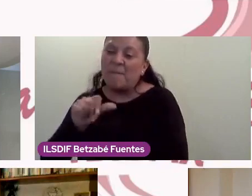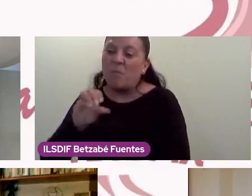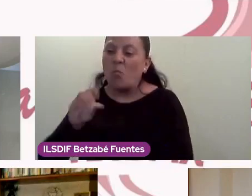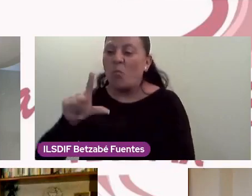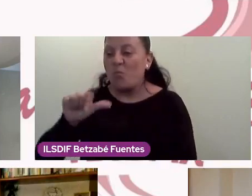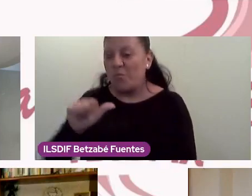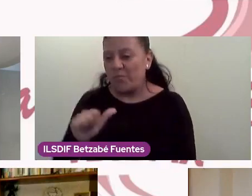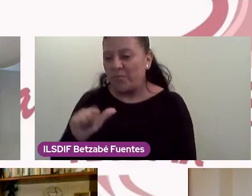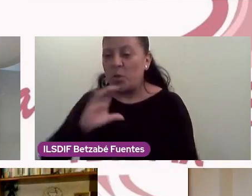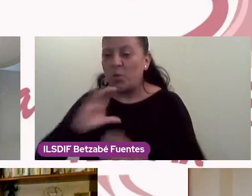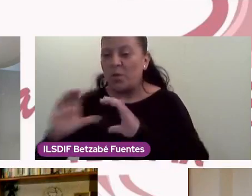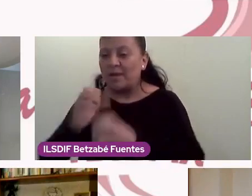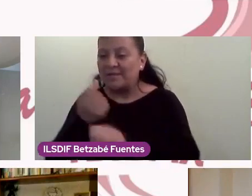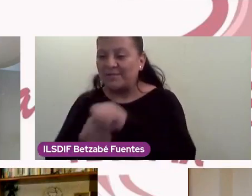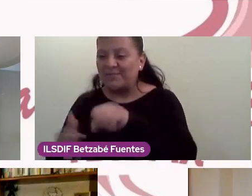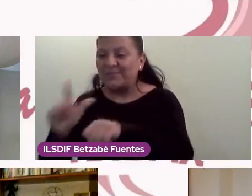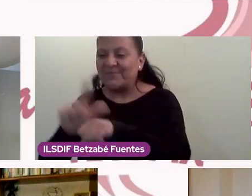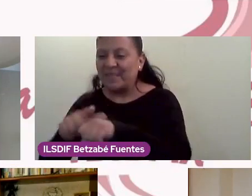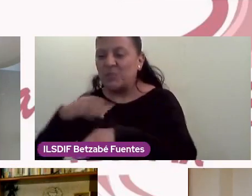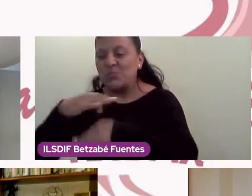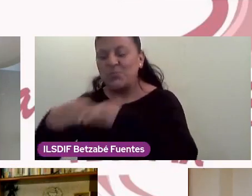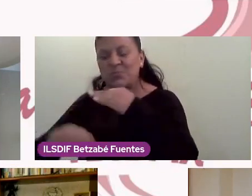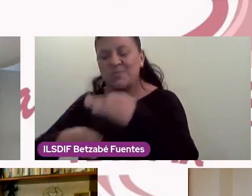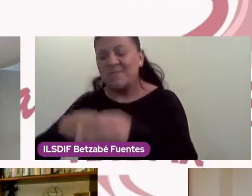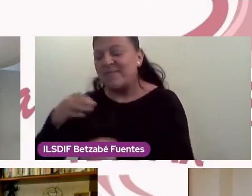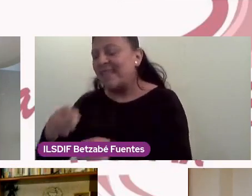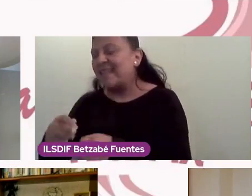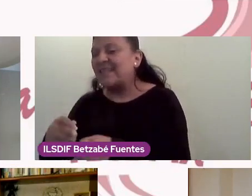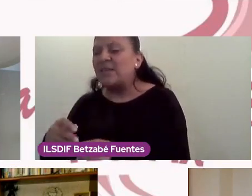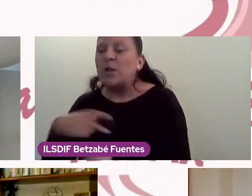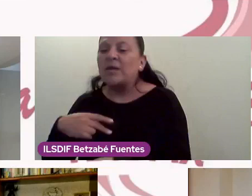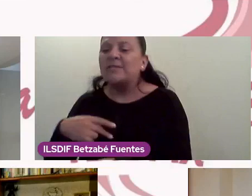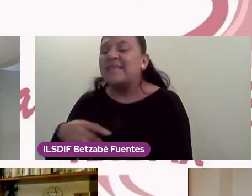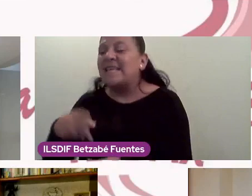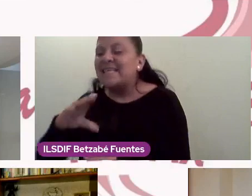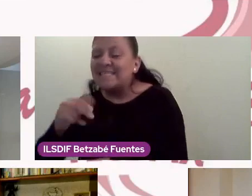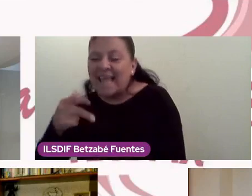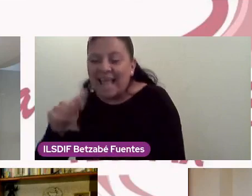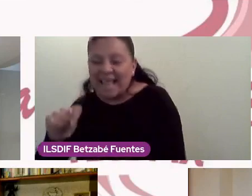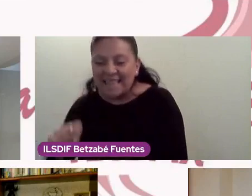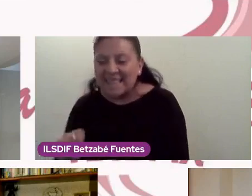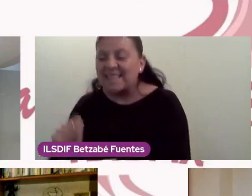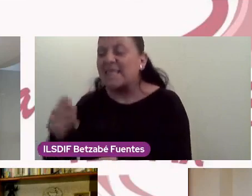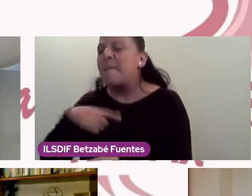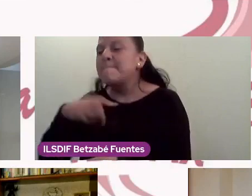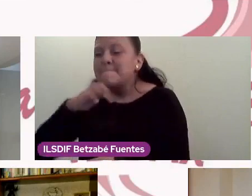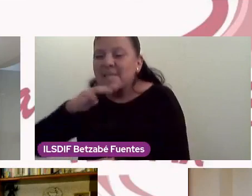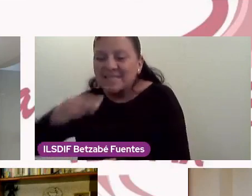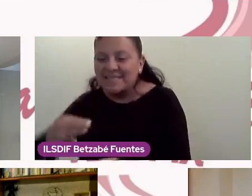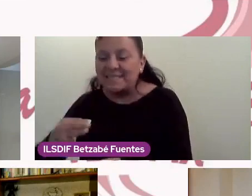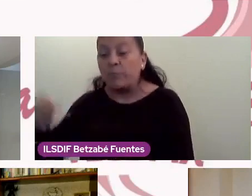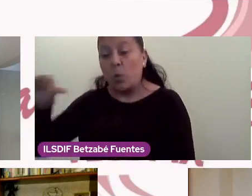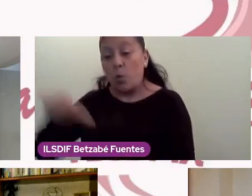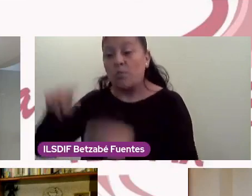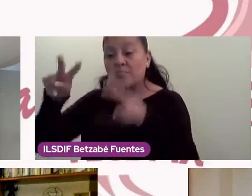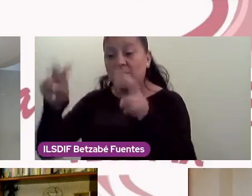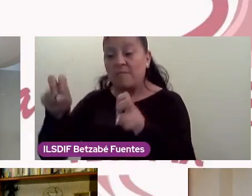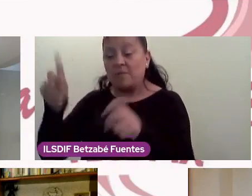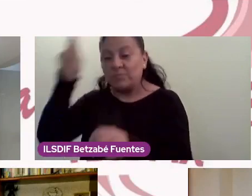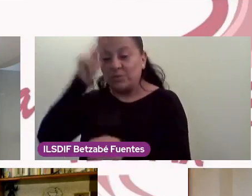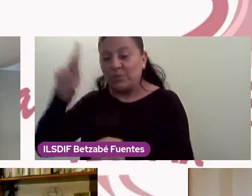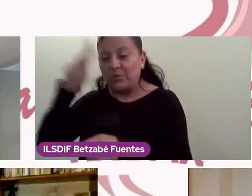CDMX. Saludo con muchísimo gusto, de verdad, como cada miércoles, a quienes me acompañan en interpretación